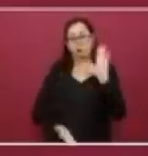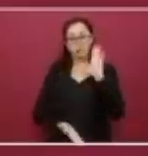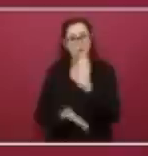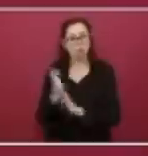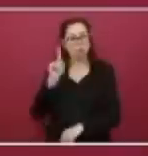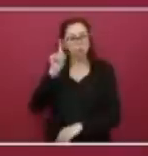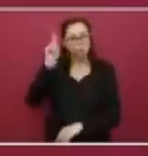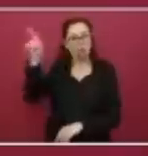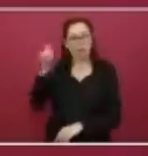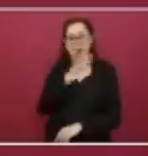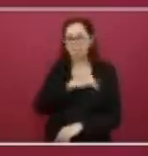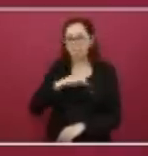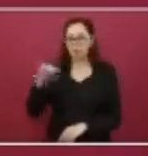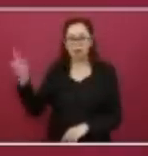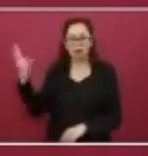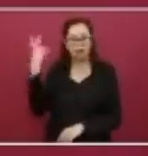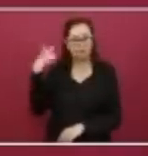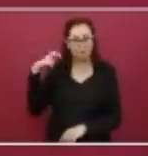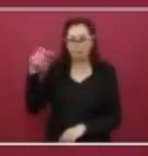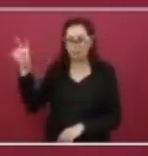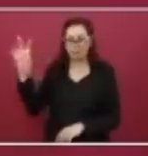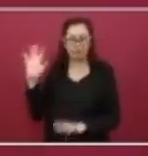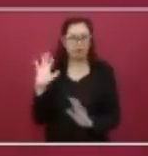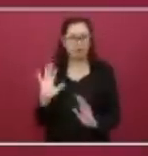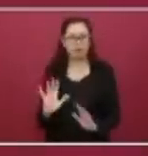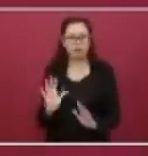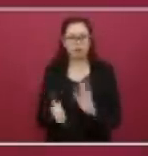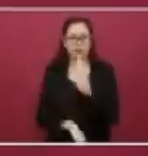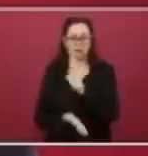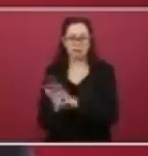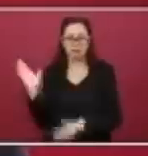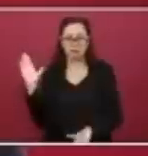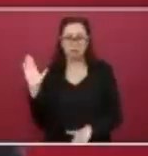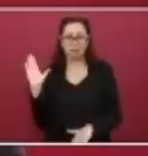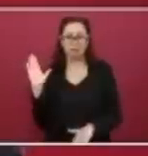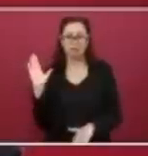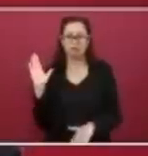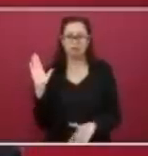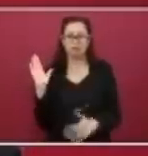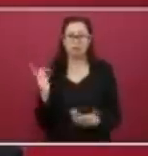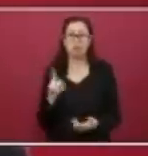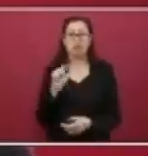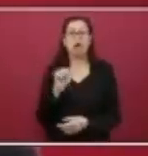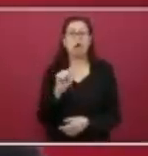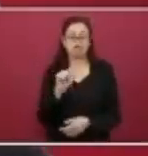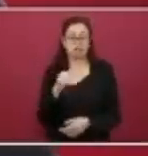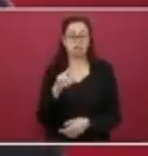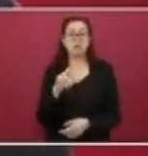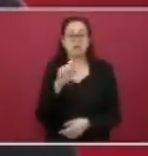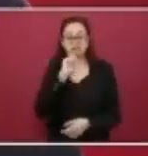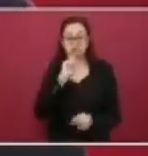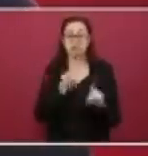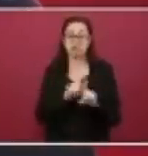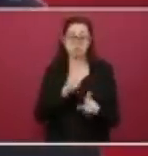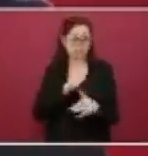tierra caliente de michoacán y vamos altamirano también